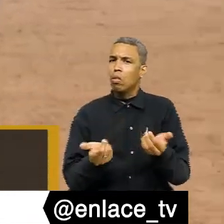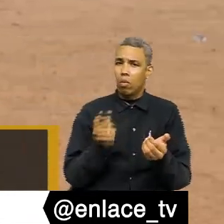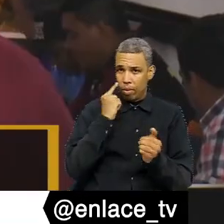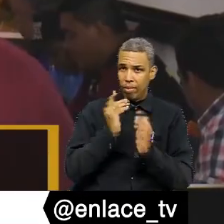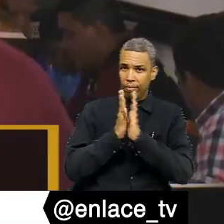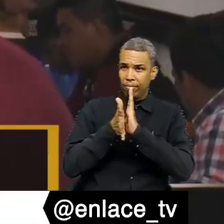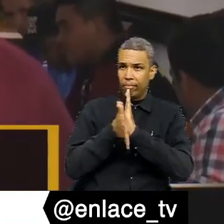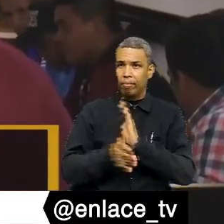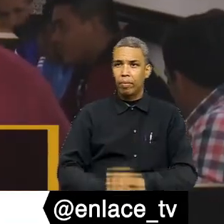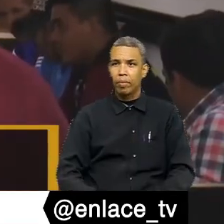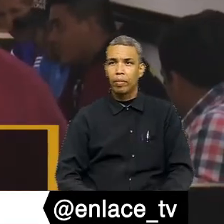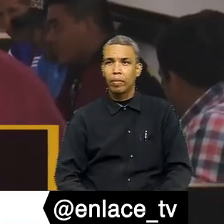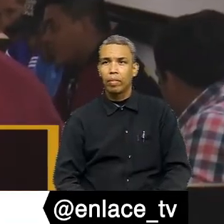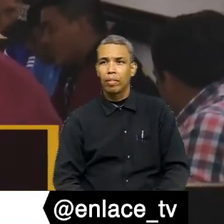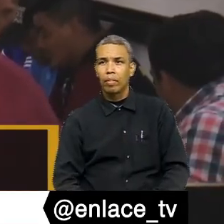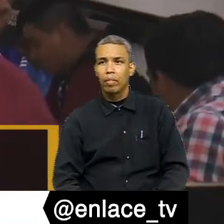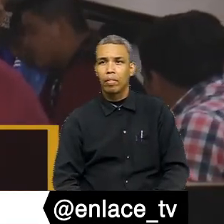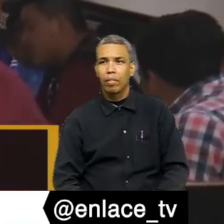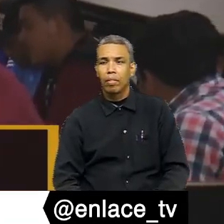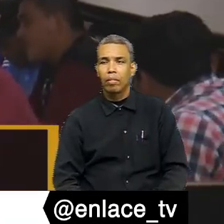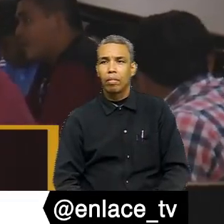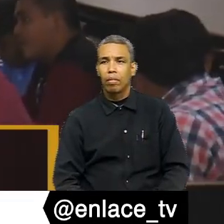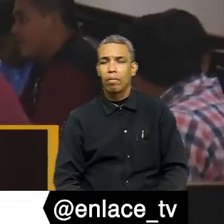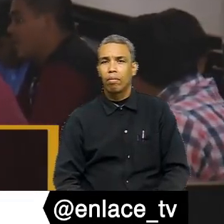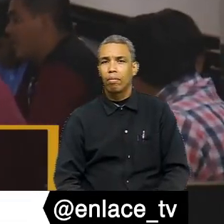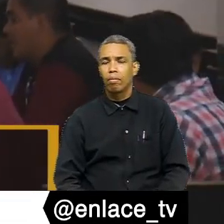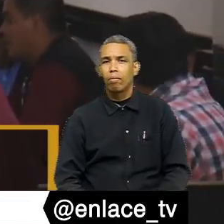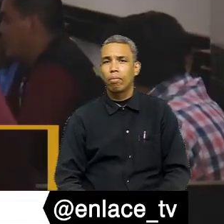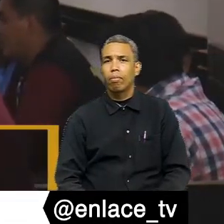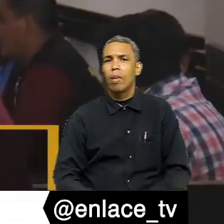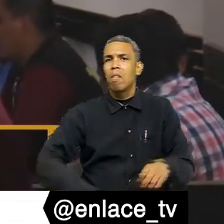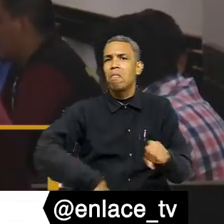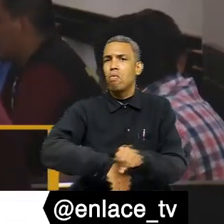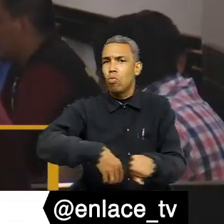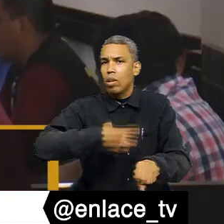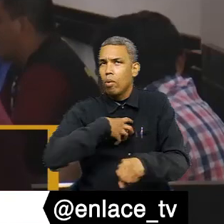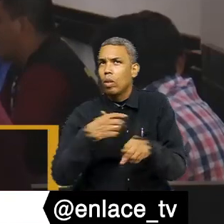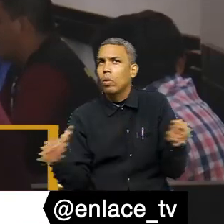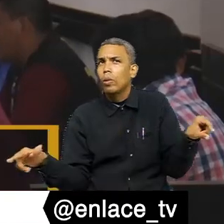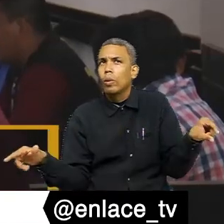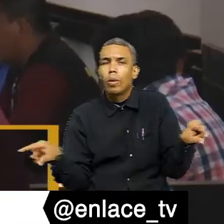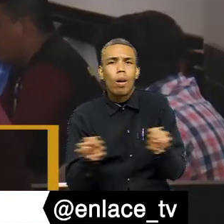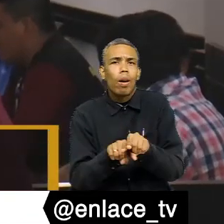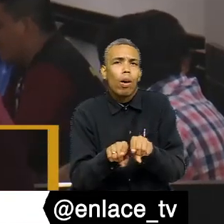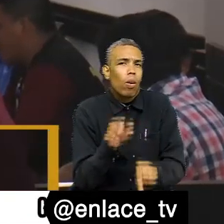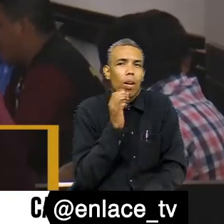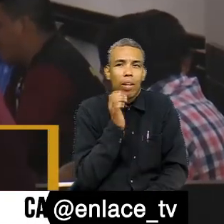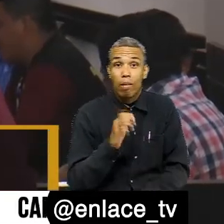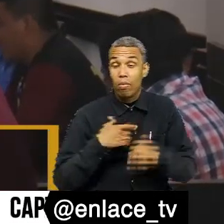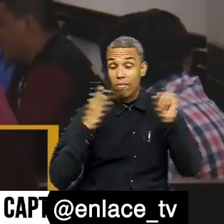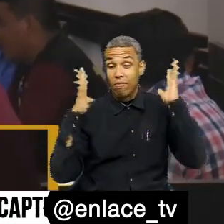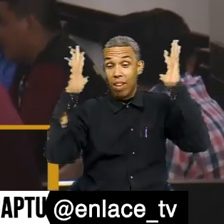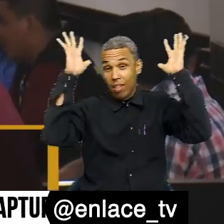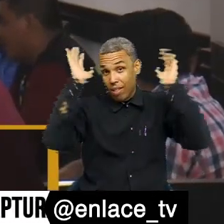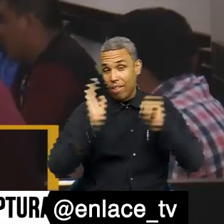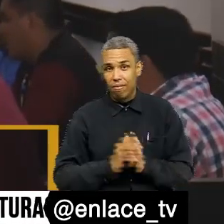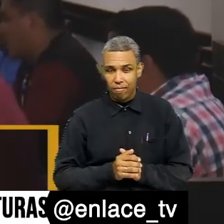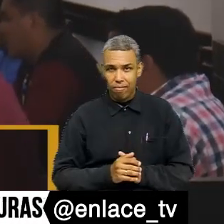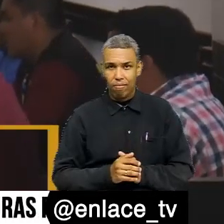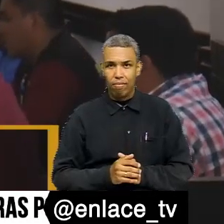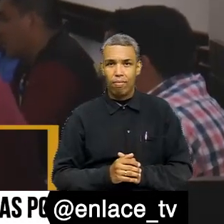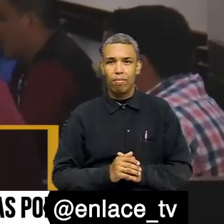de semana. No, yo pienso que es una fiesta, pienso que es la clausura de todo lo que hicieron los niños y los adolescentes